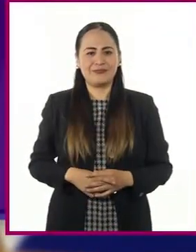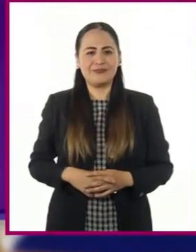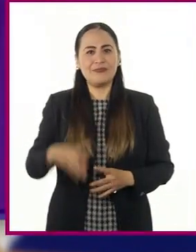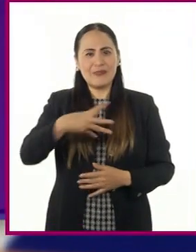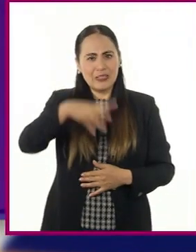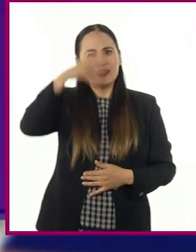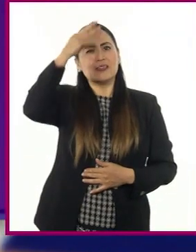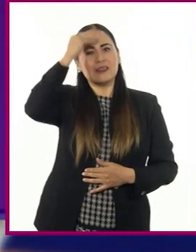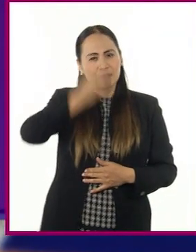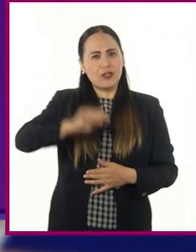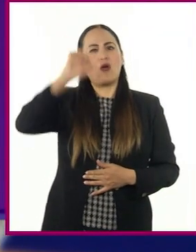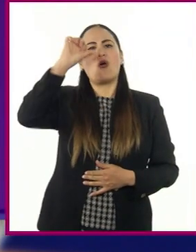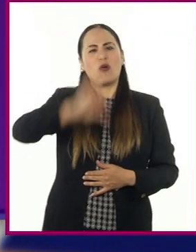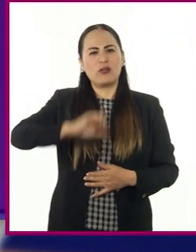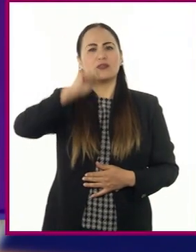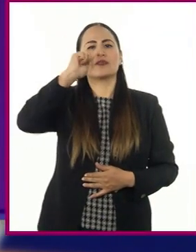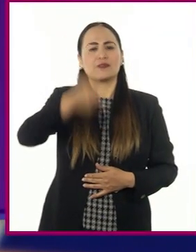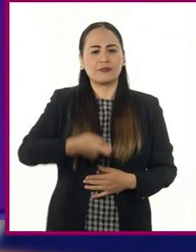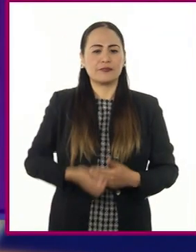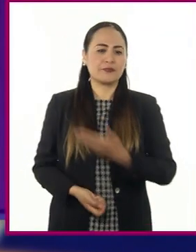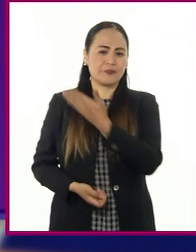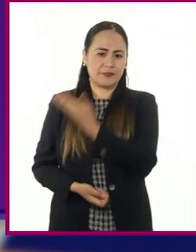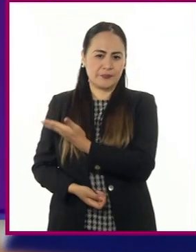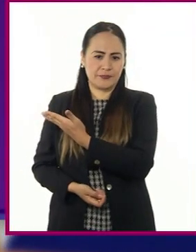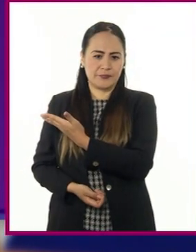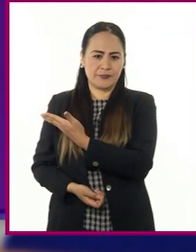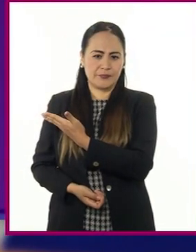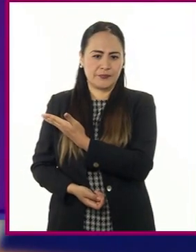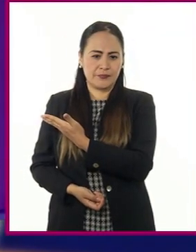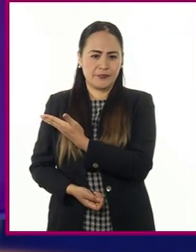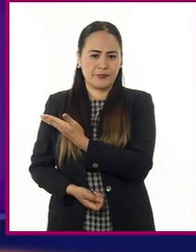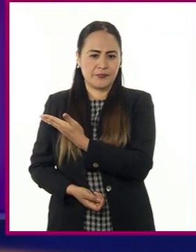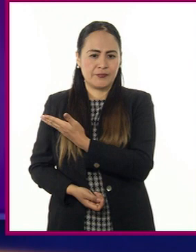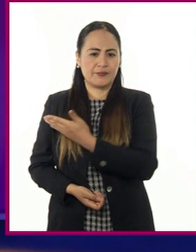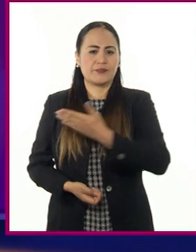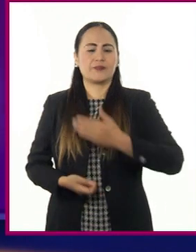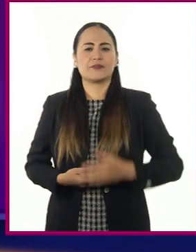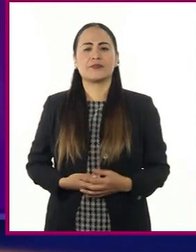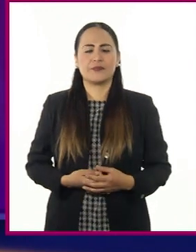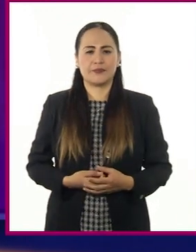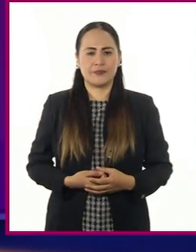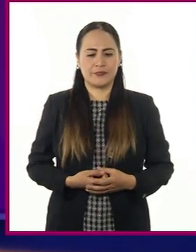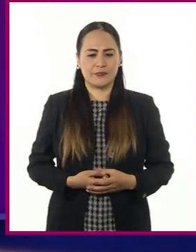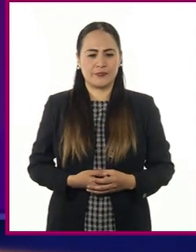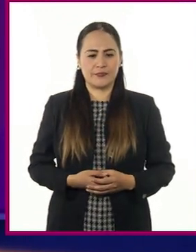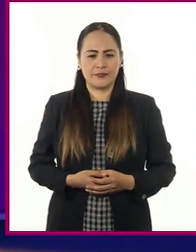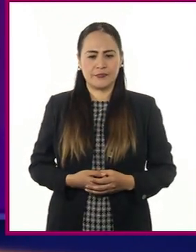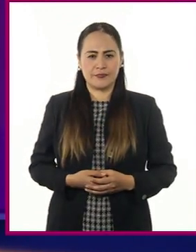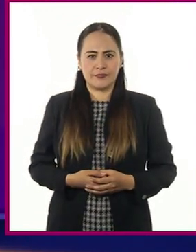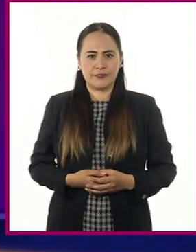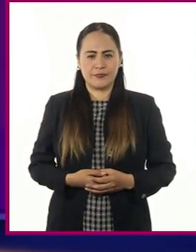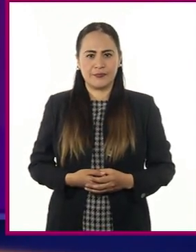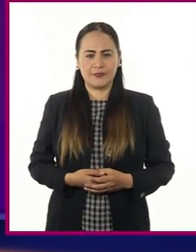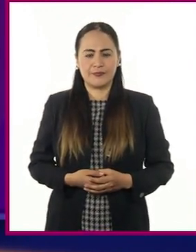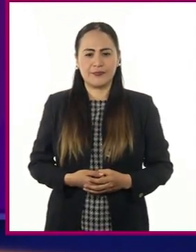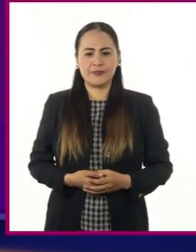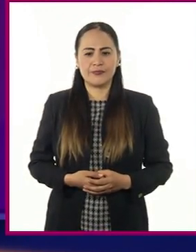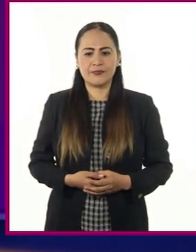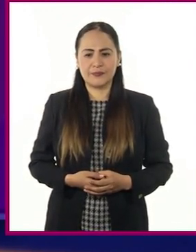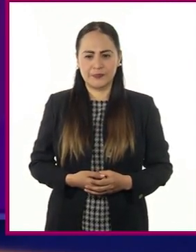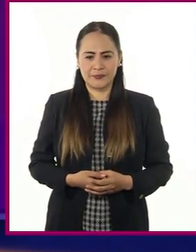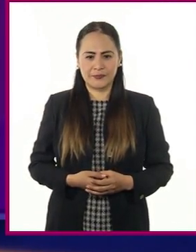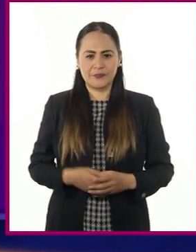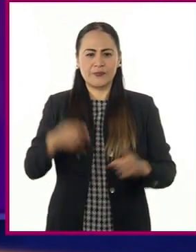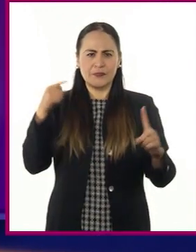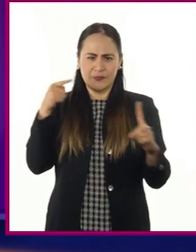aprendizaje esperado que trabajaremos es lee y compara poemas de diferentes épocas sobre un tema específico, con